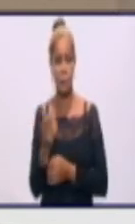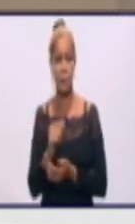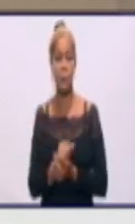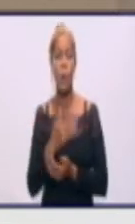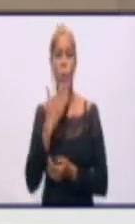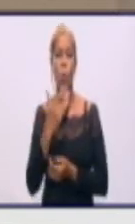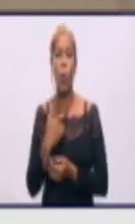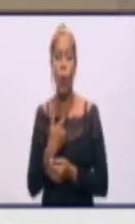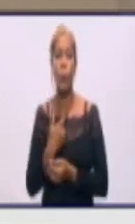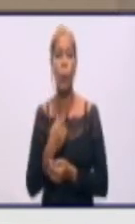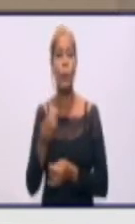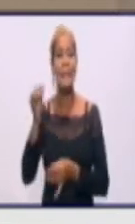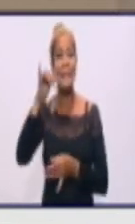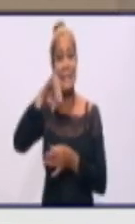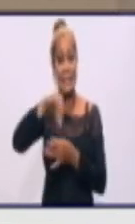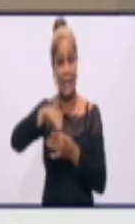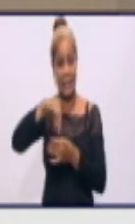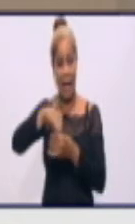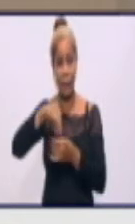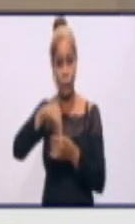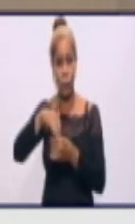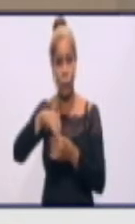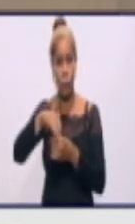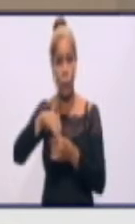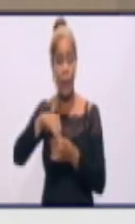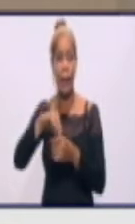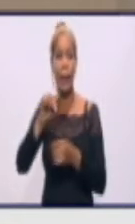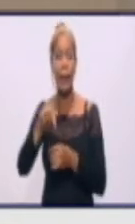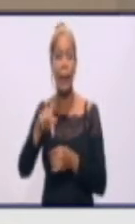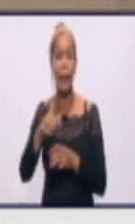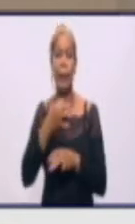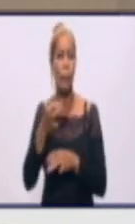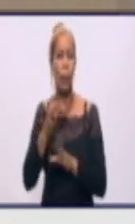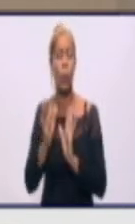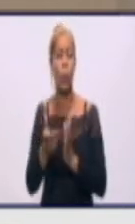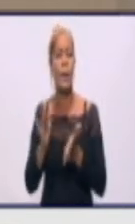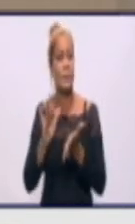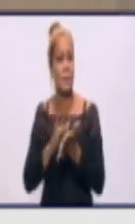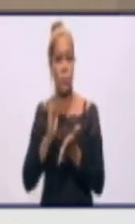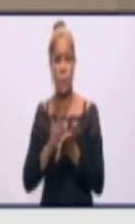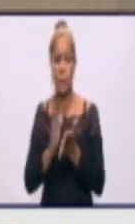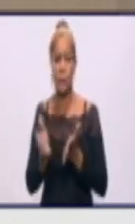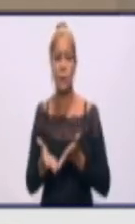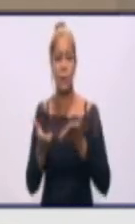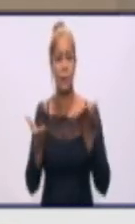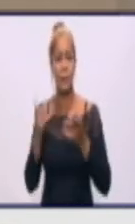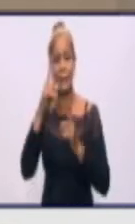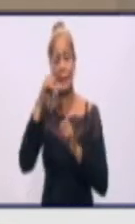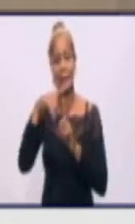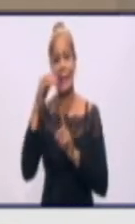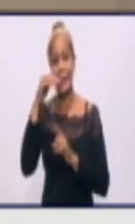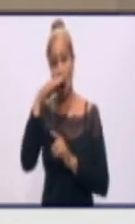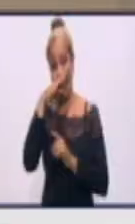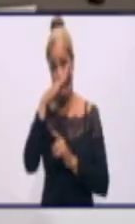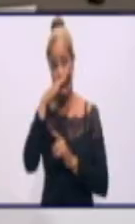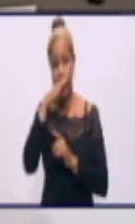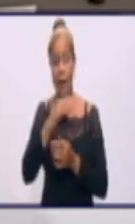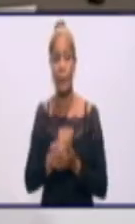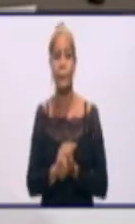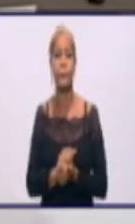cómo insertarnos a raíz de esto, esta plataforma desarrollada por la empresa de tecnología de la defensa, o sea, CETIC, como se